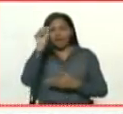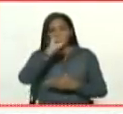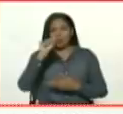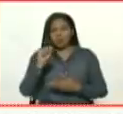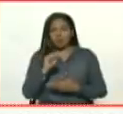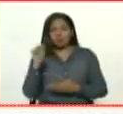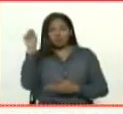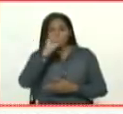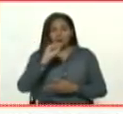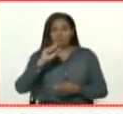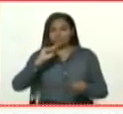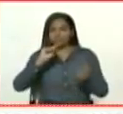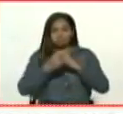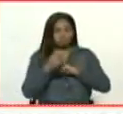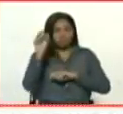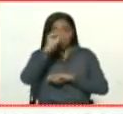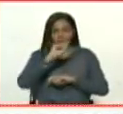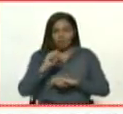Se van a aperturar